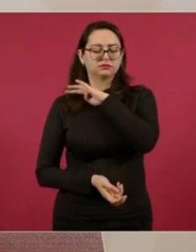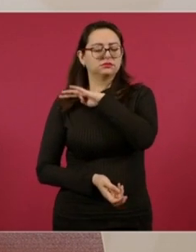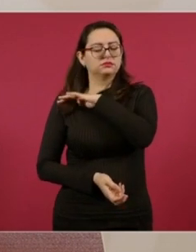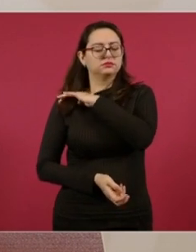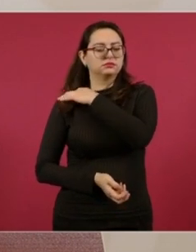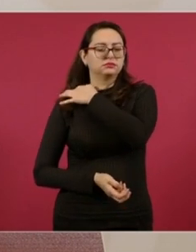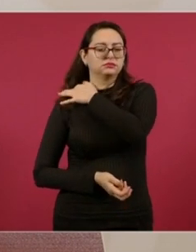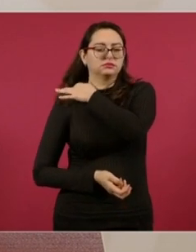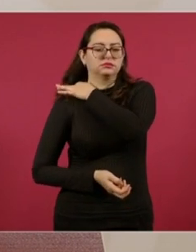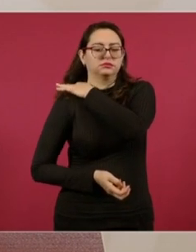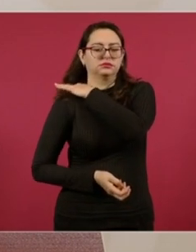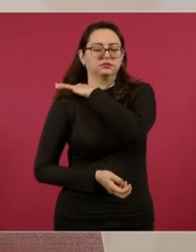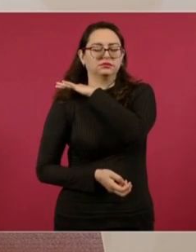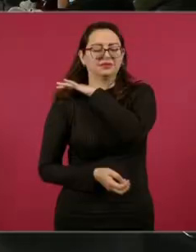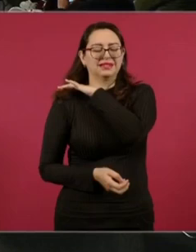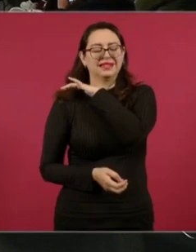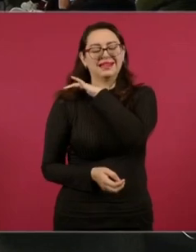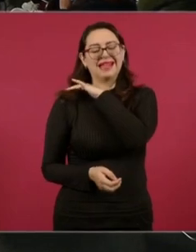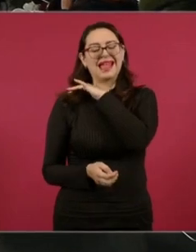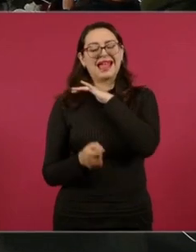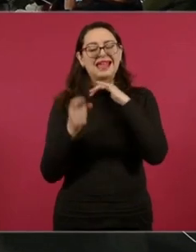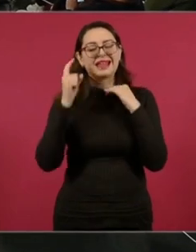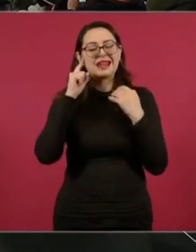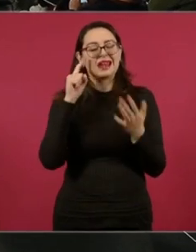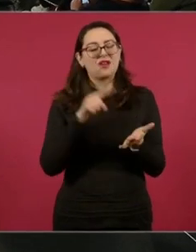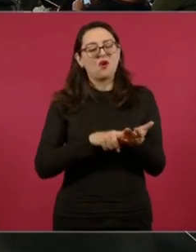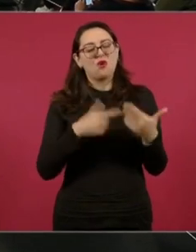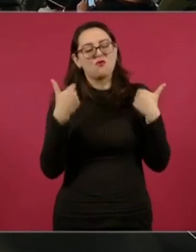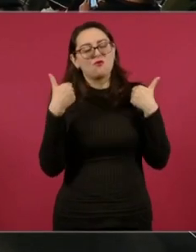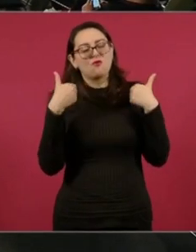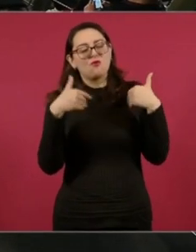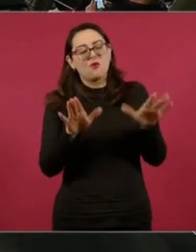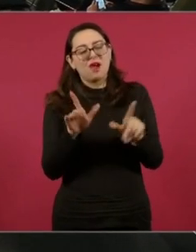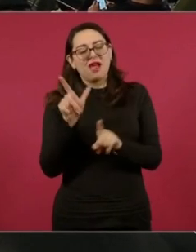caricaturista Hernández, a ver si no está en Hernández,